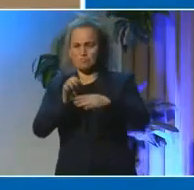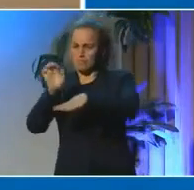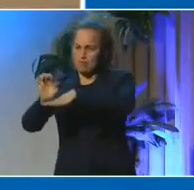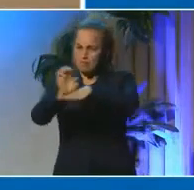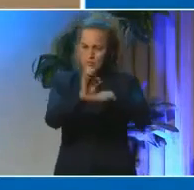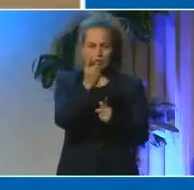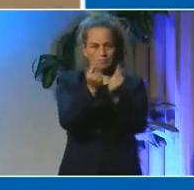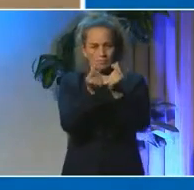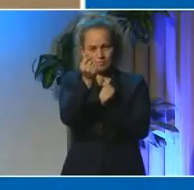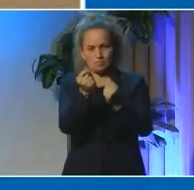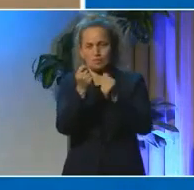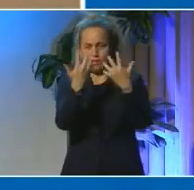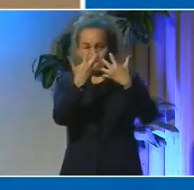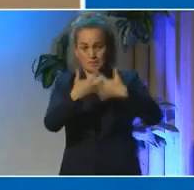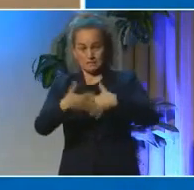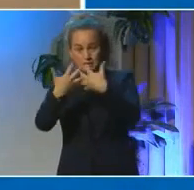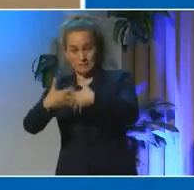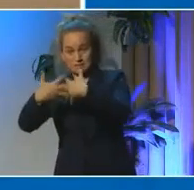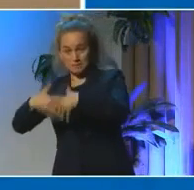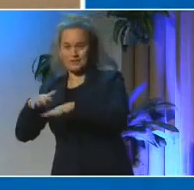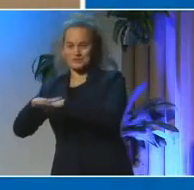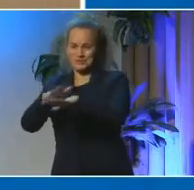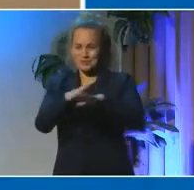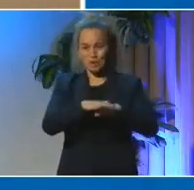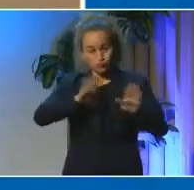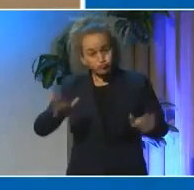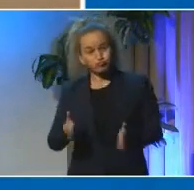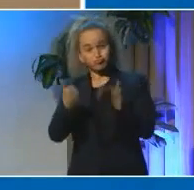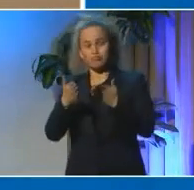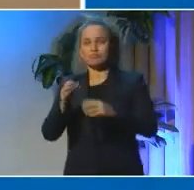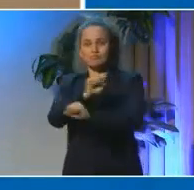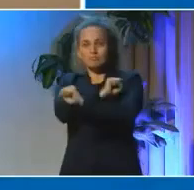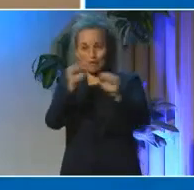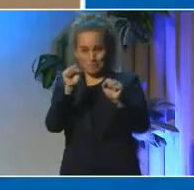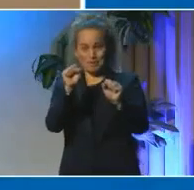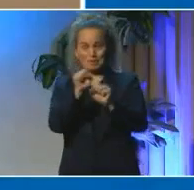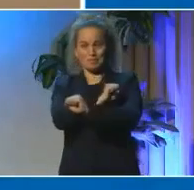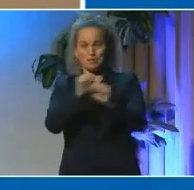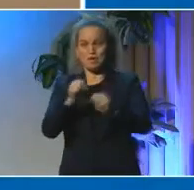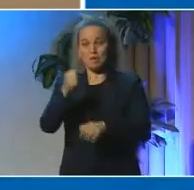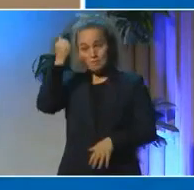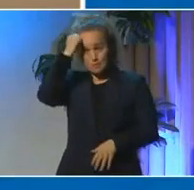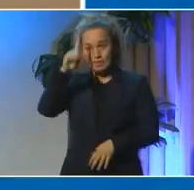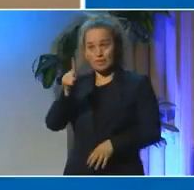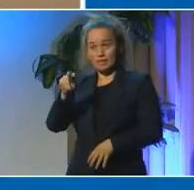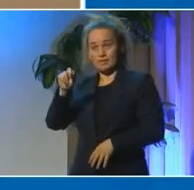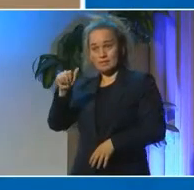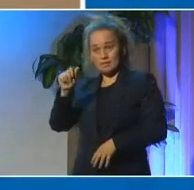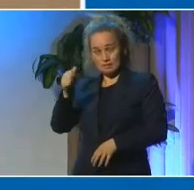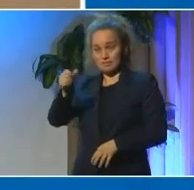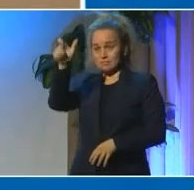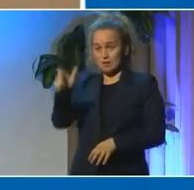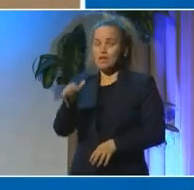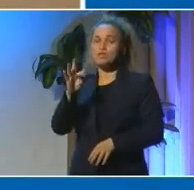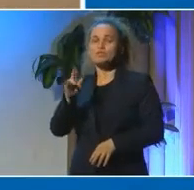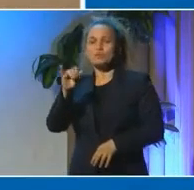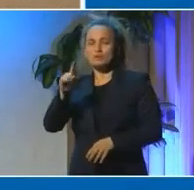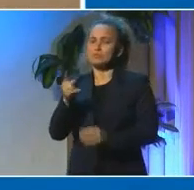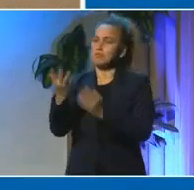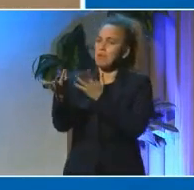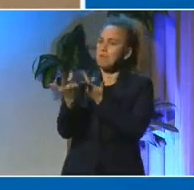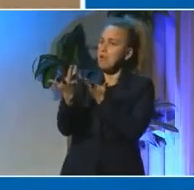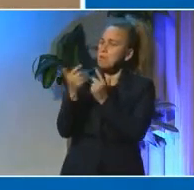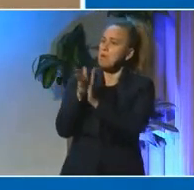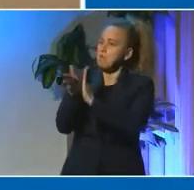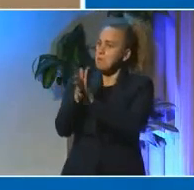económicos las compañías como regeneradoras esta mañana la profesora Diana Trujillo nos hablaba de eso